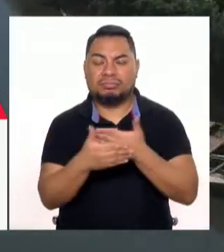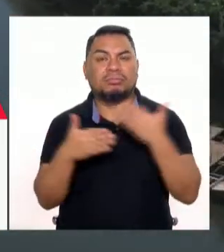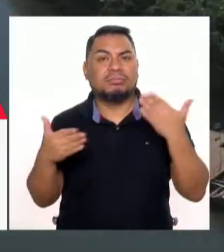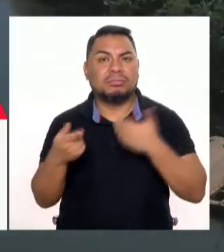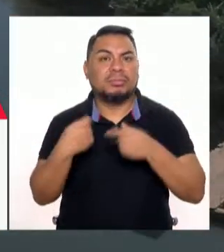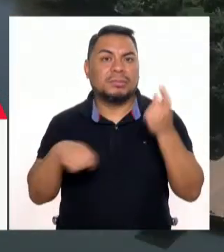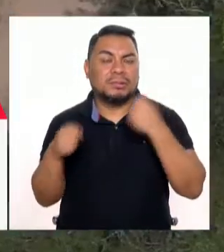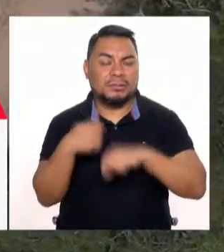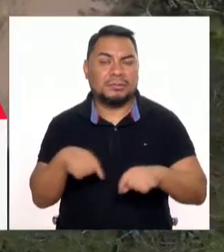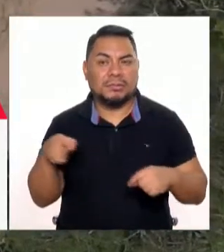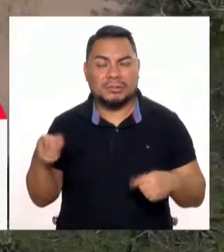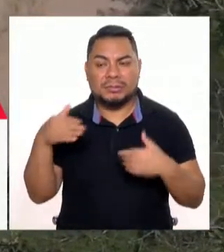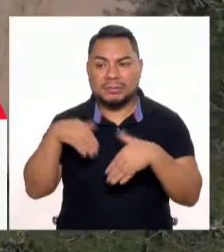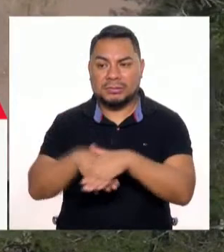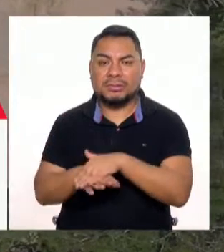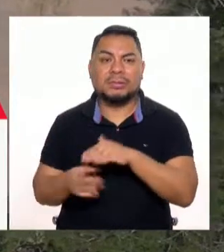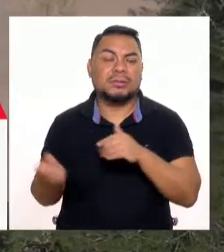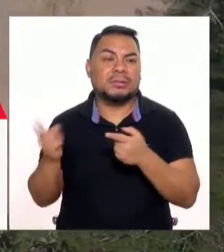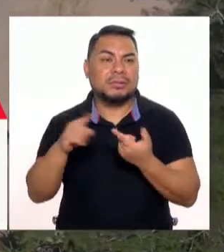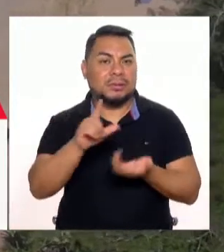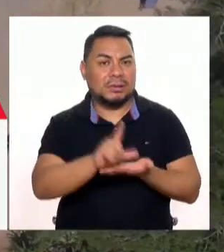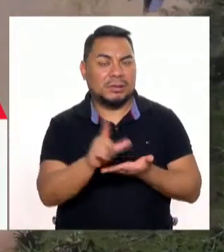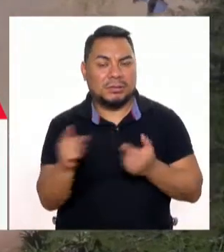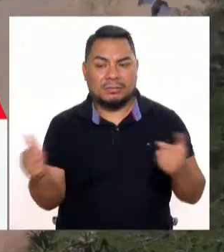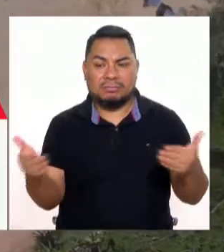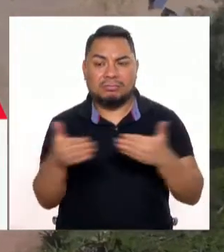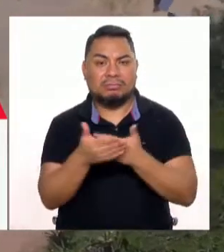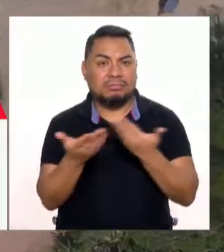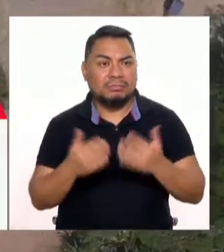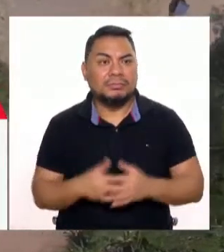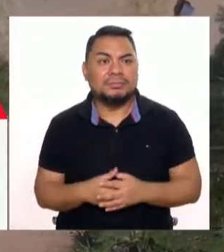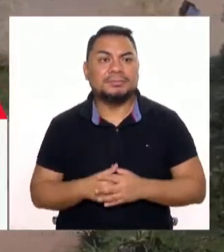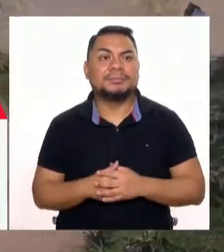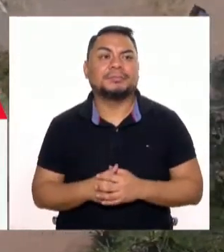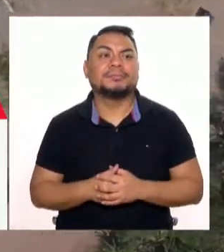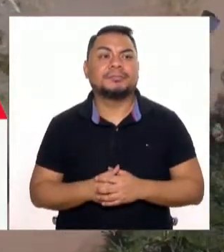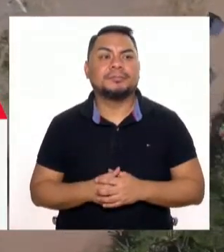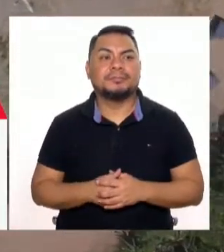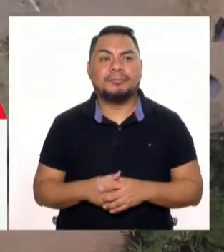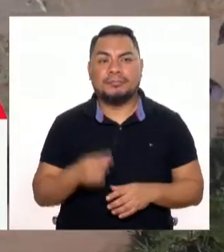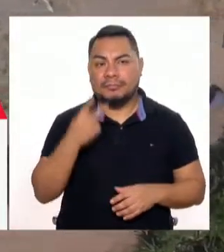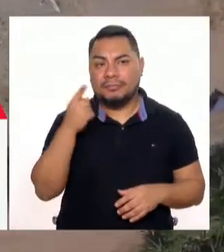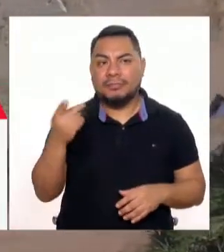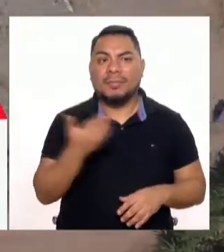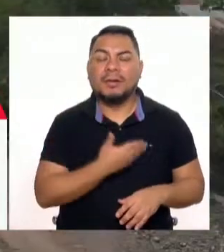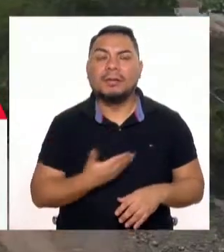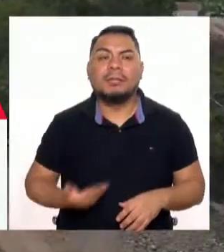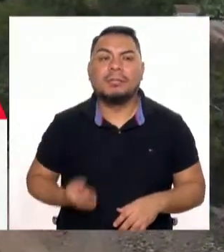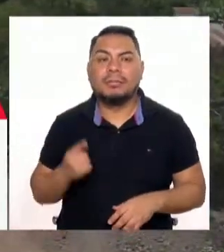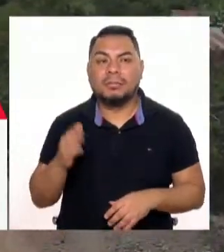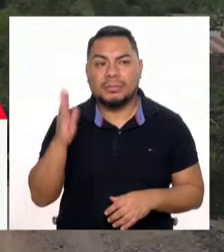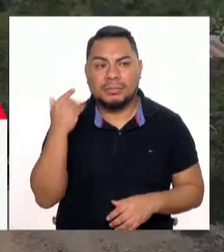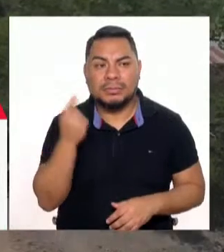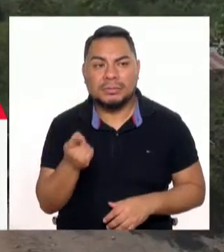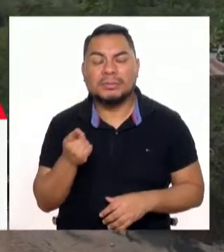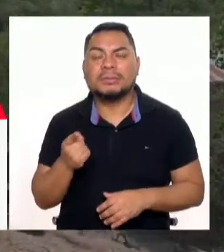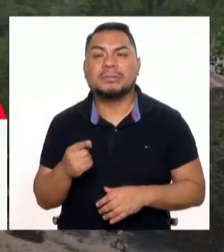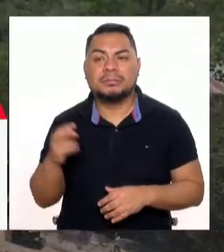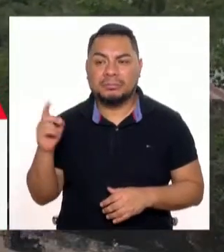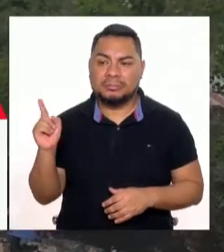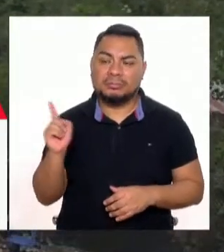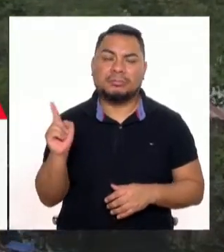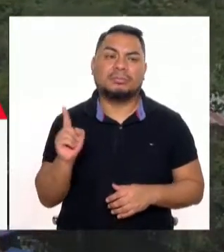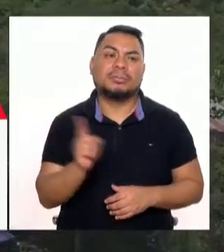como hacia la capital de la República ahí vemos a la presidenta Dina boluarte caminar